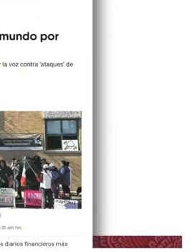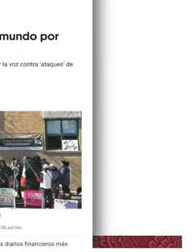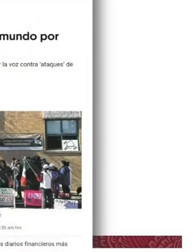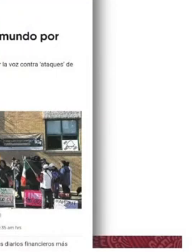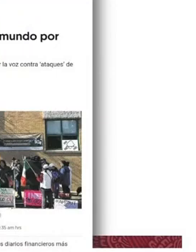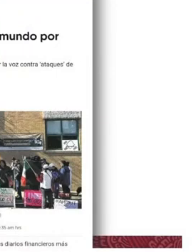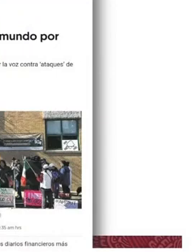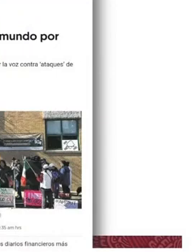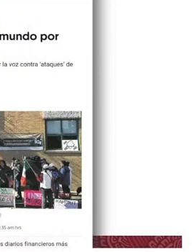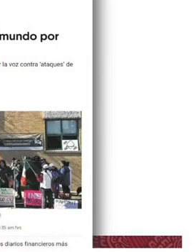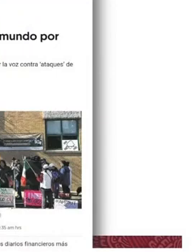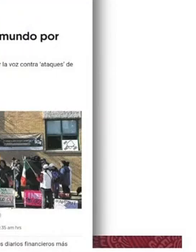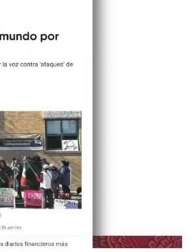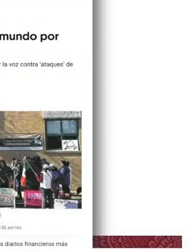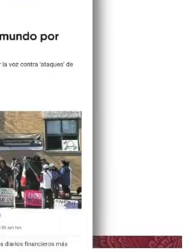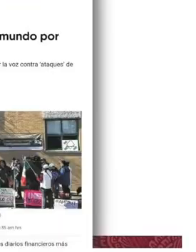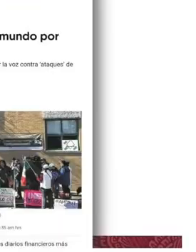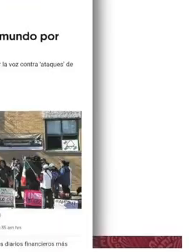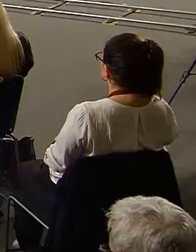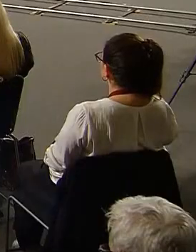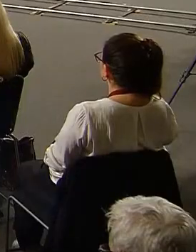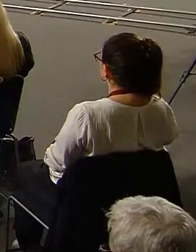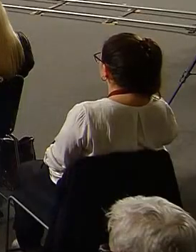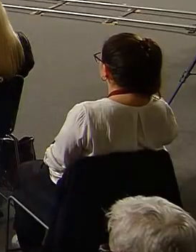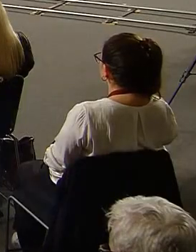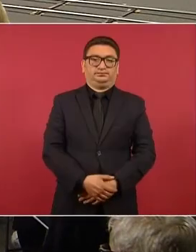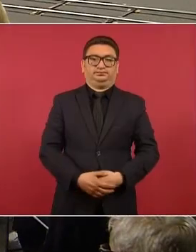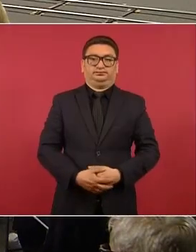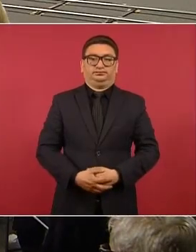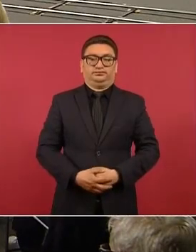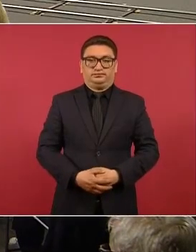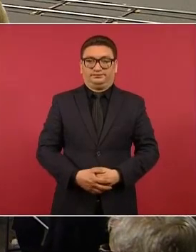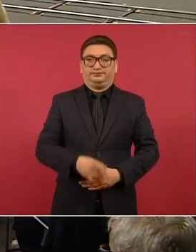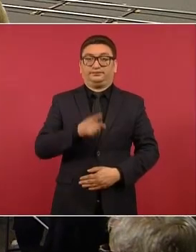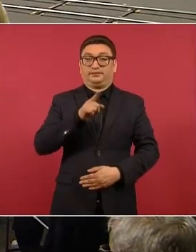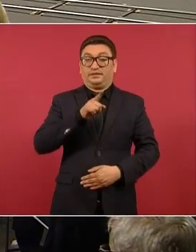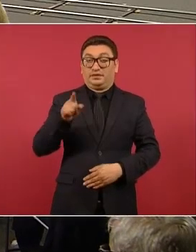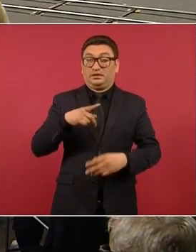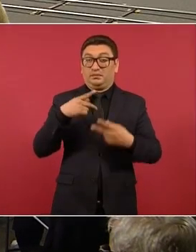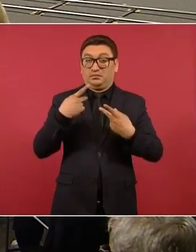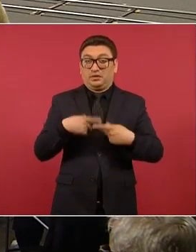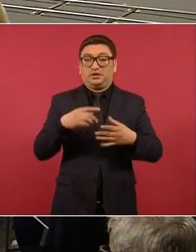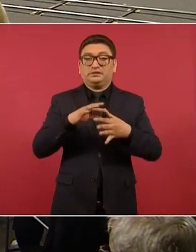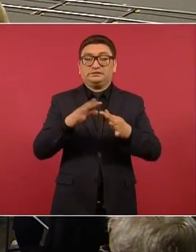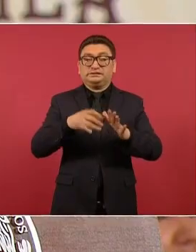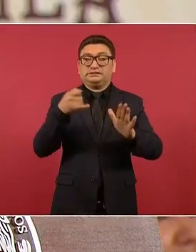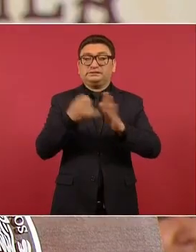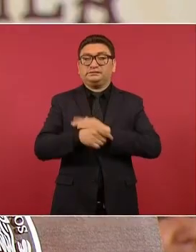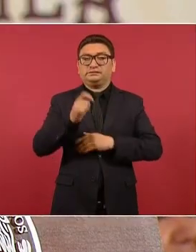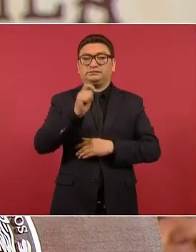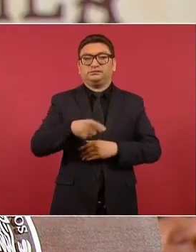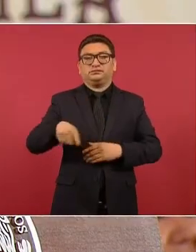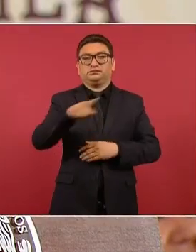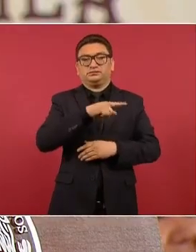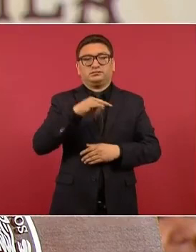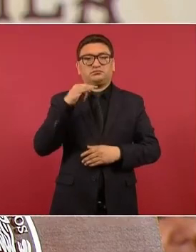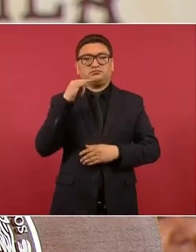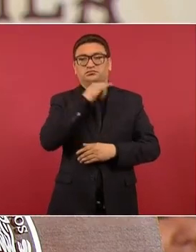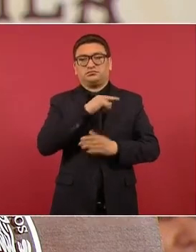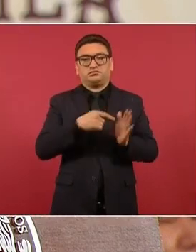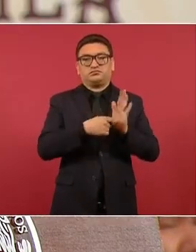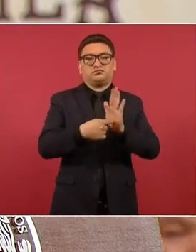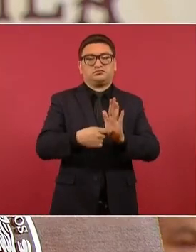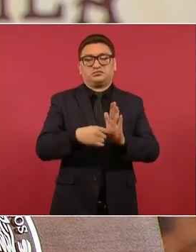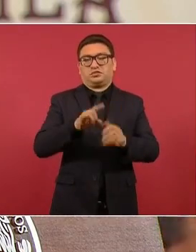político, desnudando su verdadera esencia, la hipocresía y la